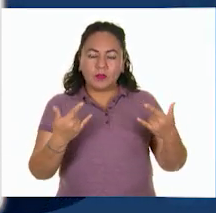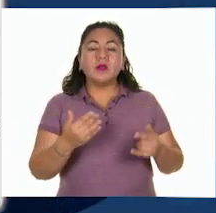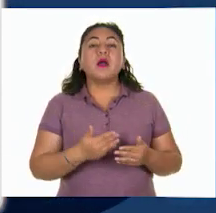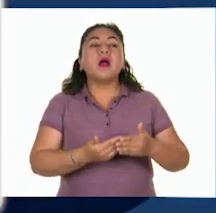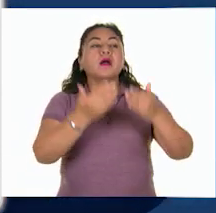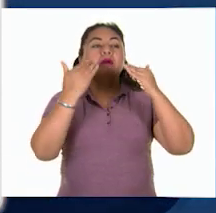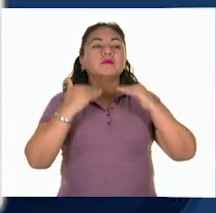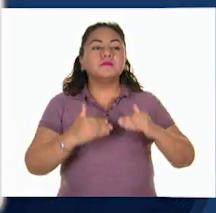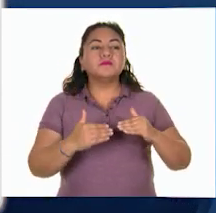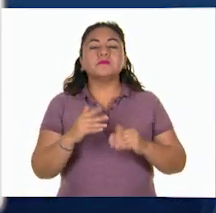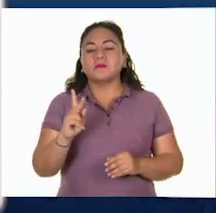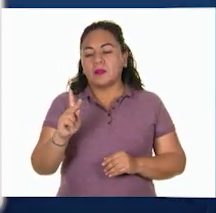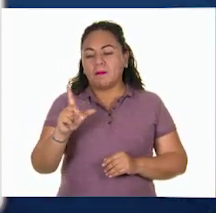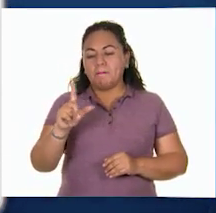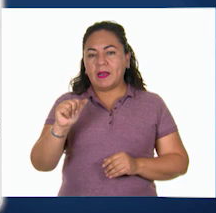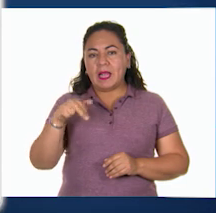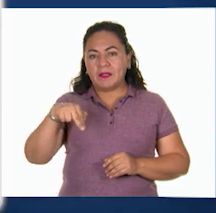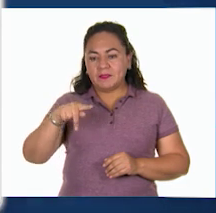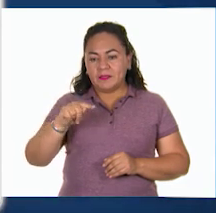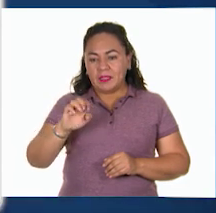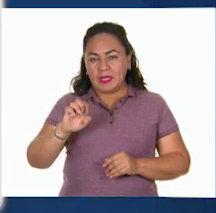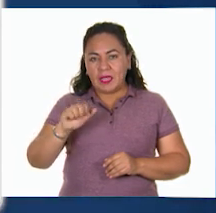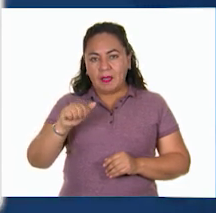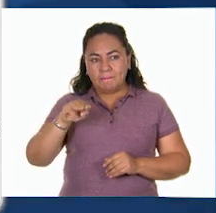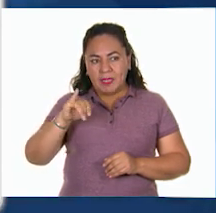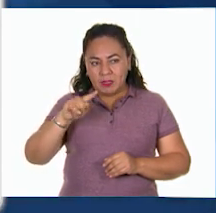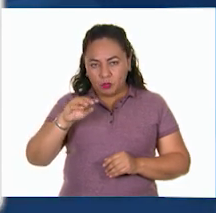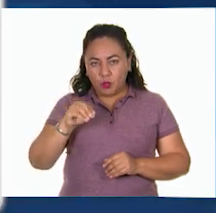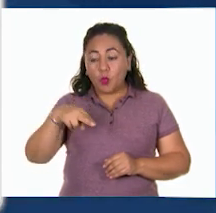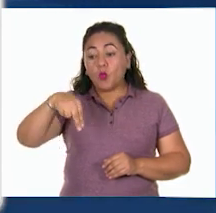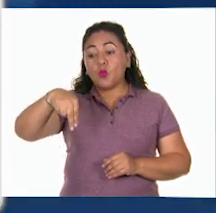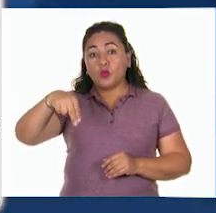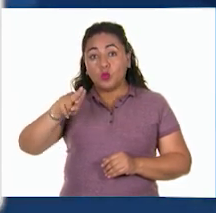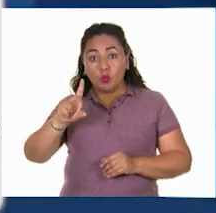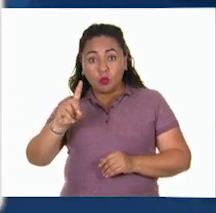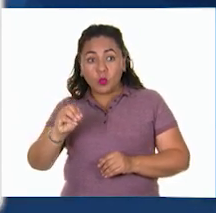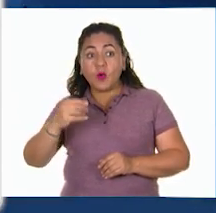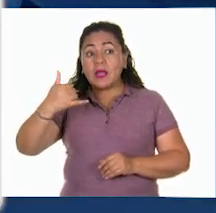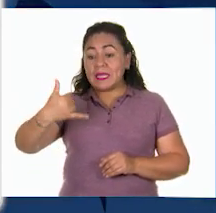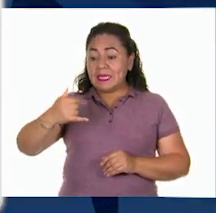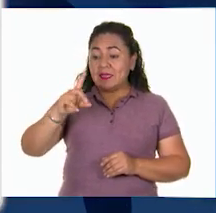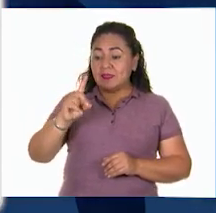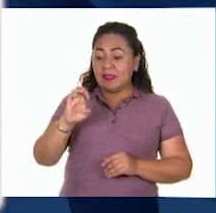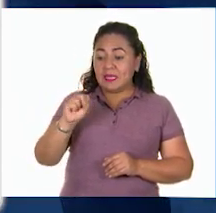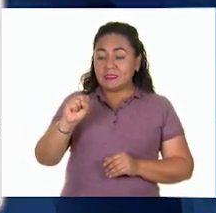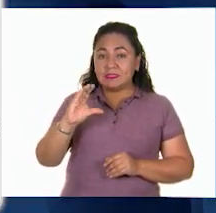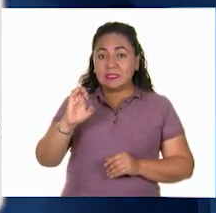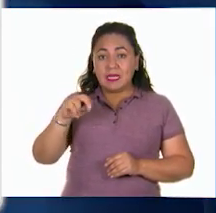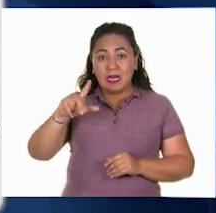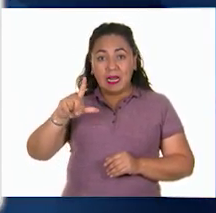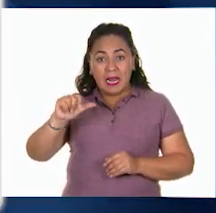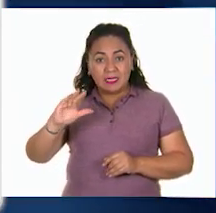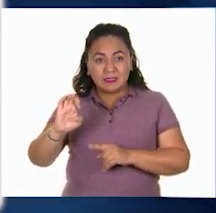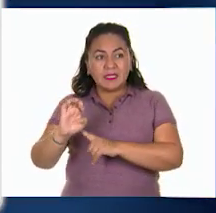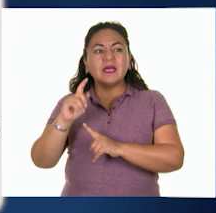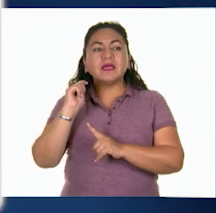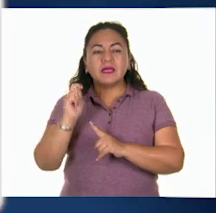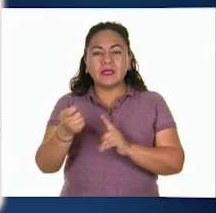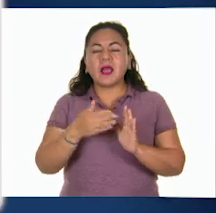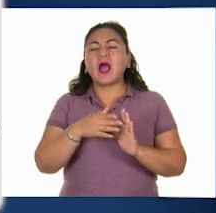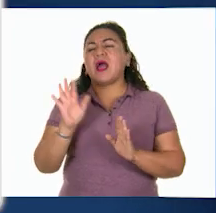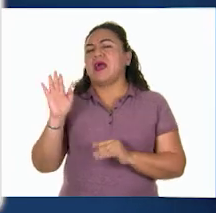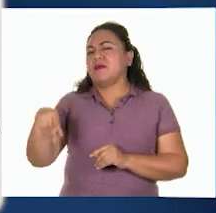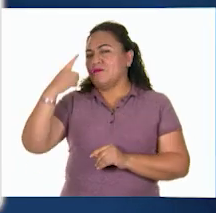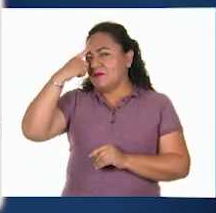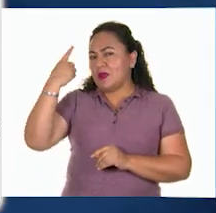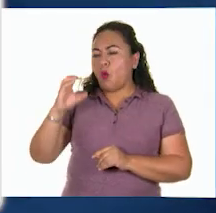elemento. Planteamiento, nudo y desenlace. Ah, ese de nuevo está muy fácil, Gaby. Es OT.